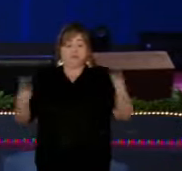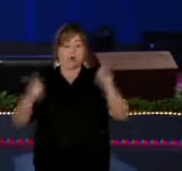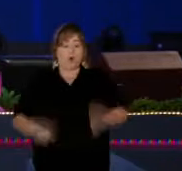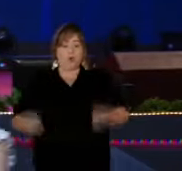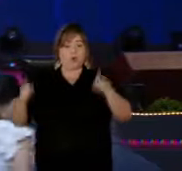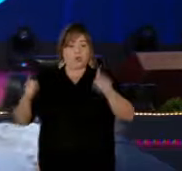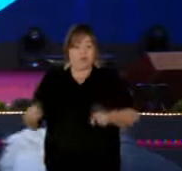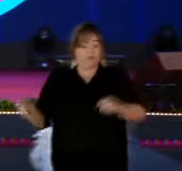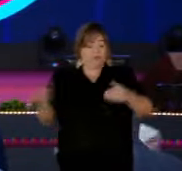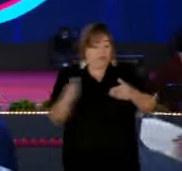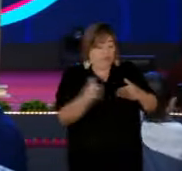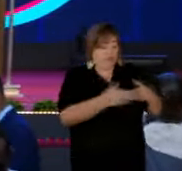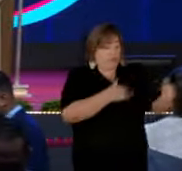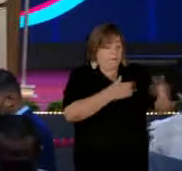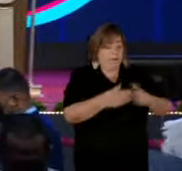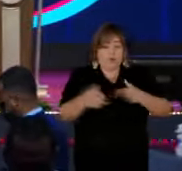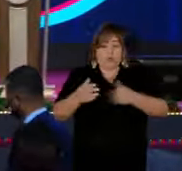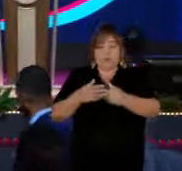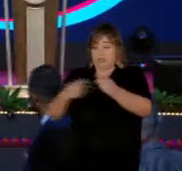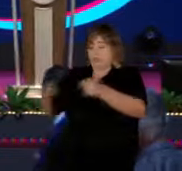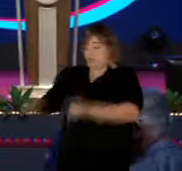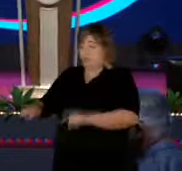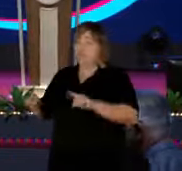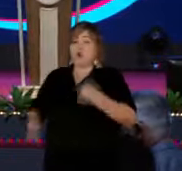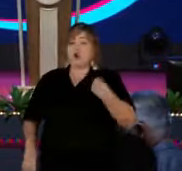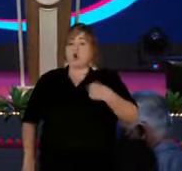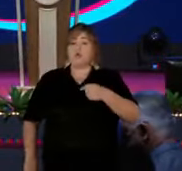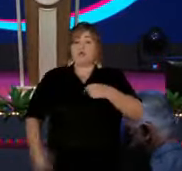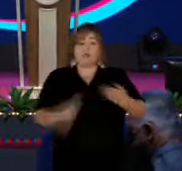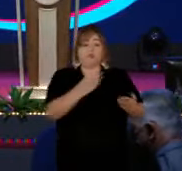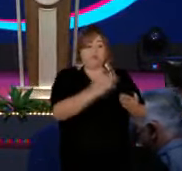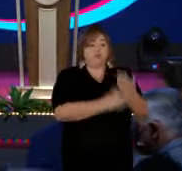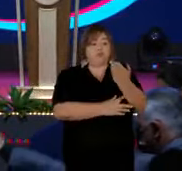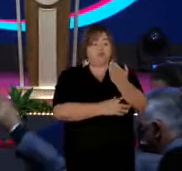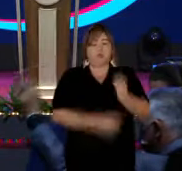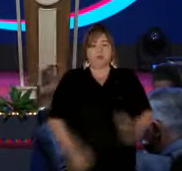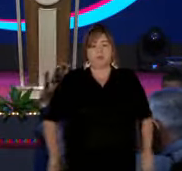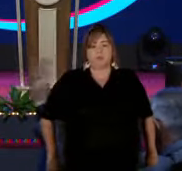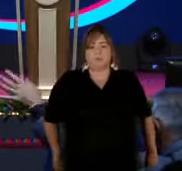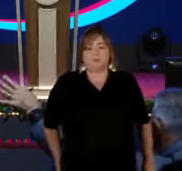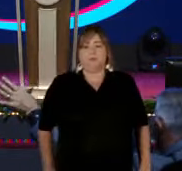No importa lo que pase, vamos a atravesar.